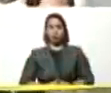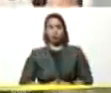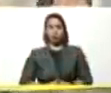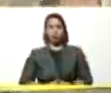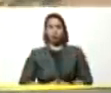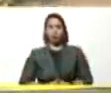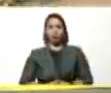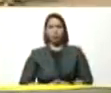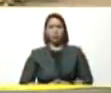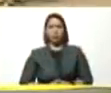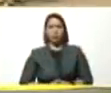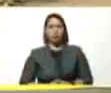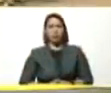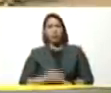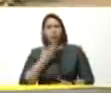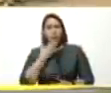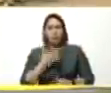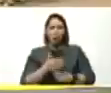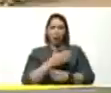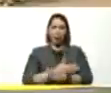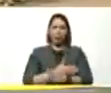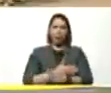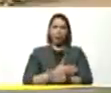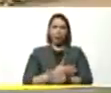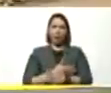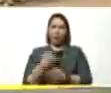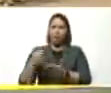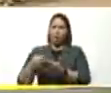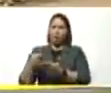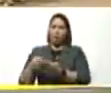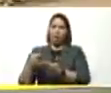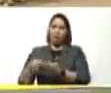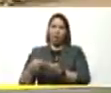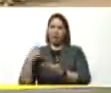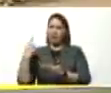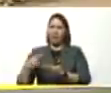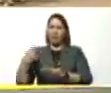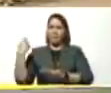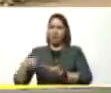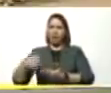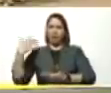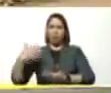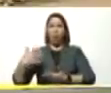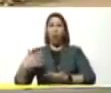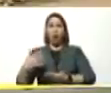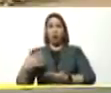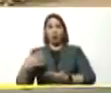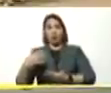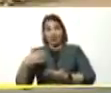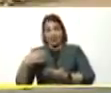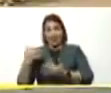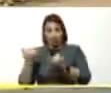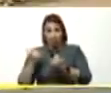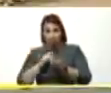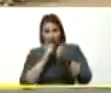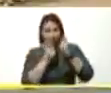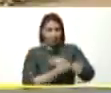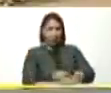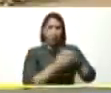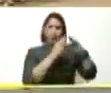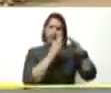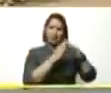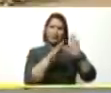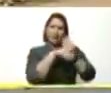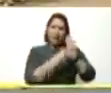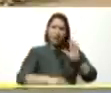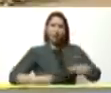desmercantilizar la vivienda y convertir la vivienda en un derecho humano